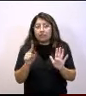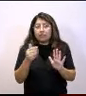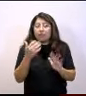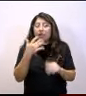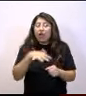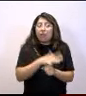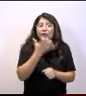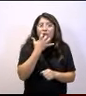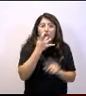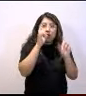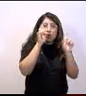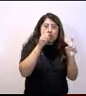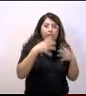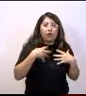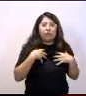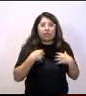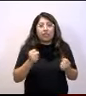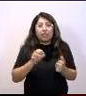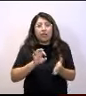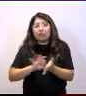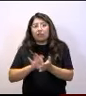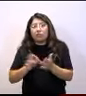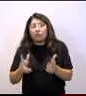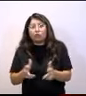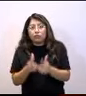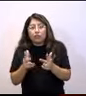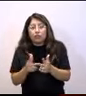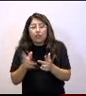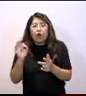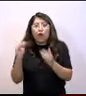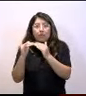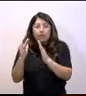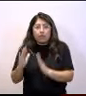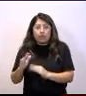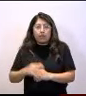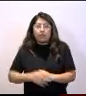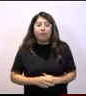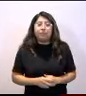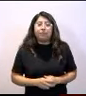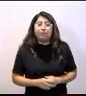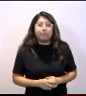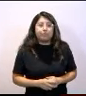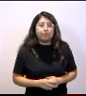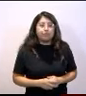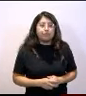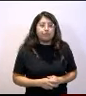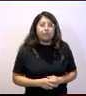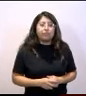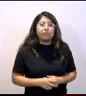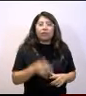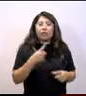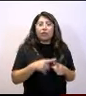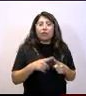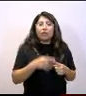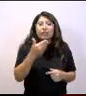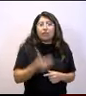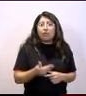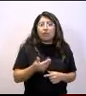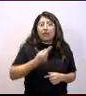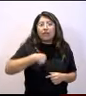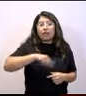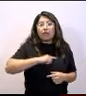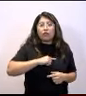educación, la sanidad, los servicios sociales o la vivienda. Los rasgos generales que hemos advertido